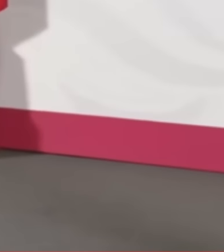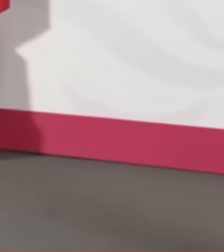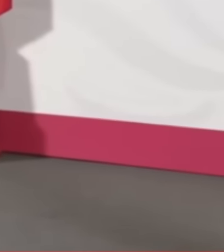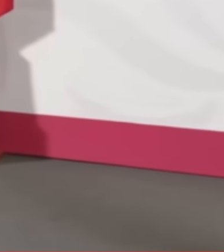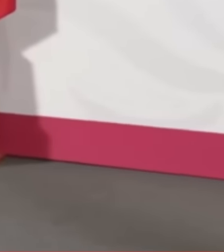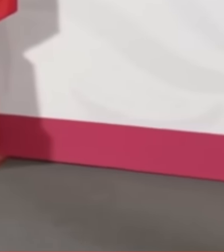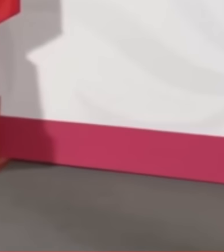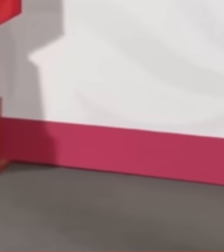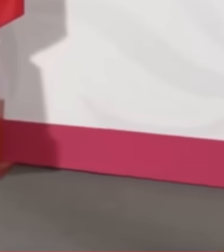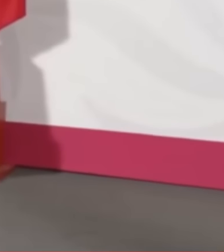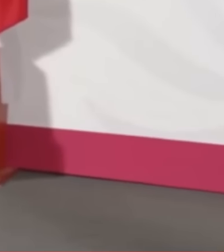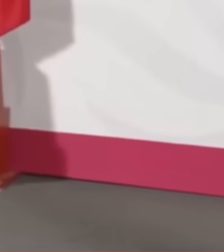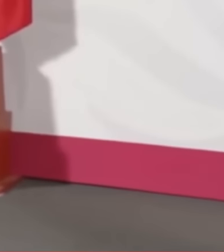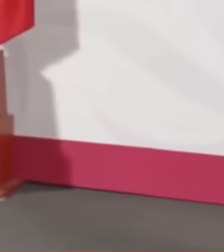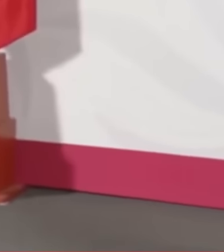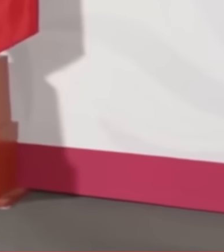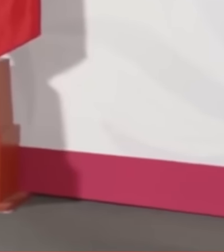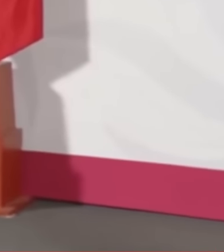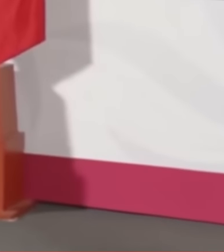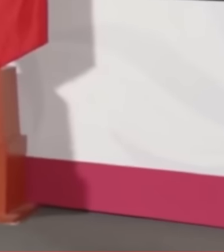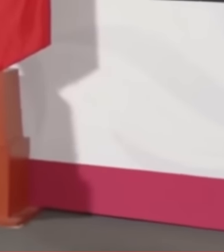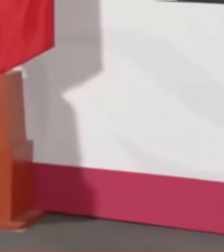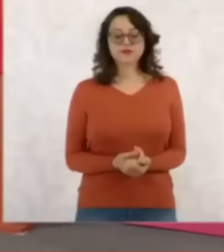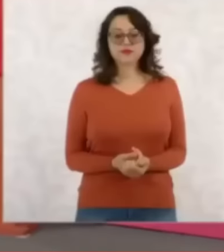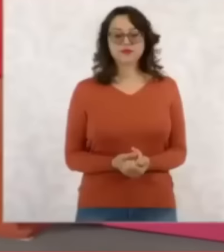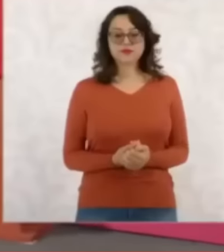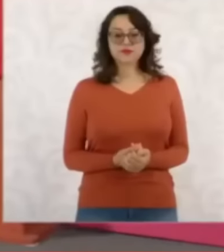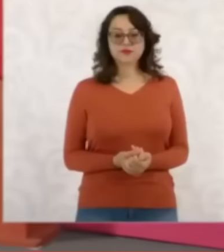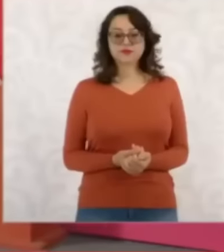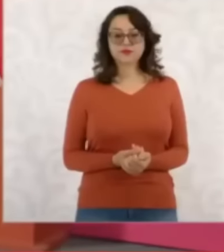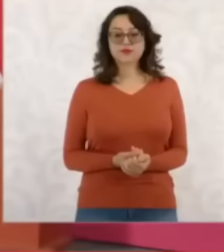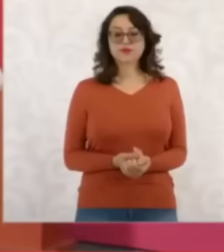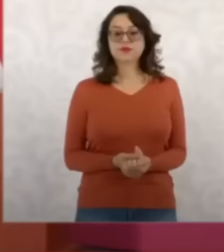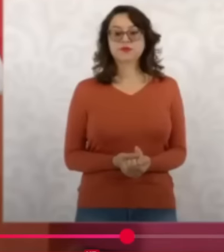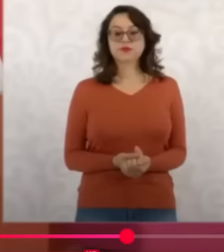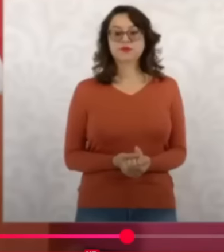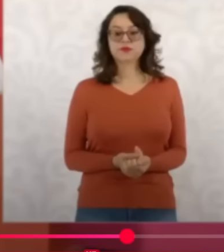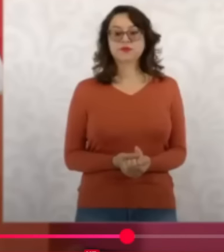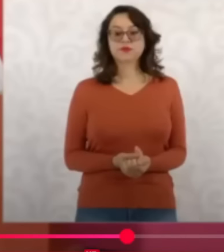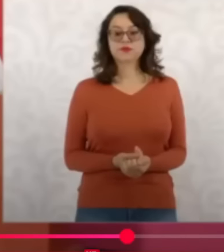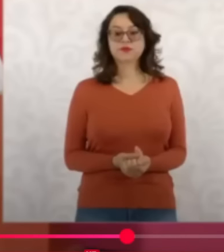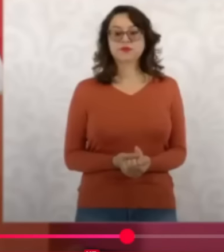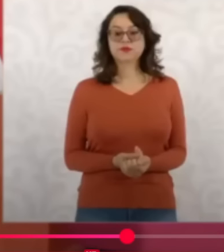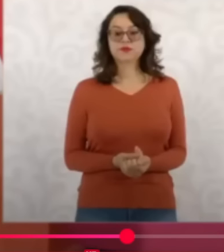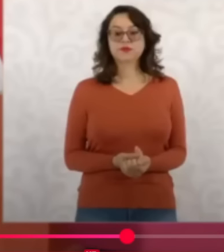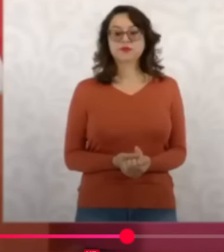Bien. Bueno, el día de hoy